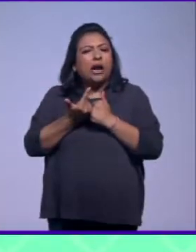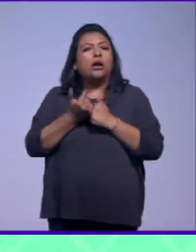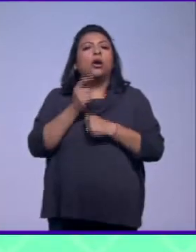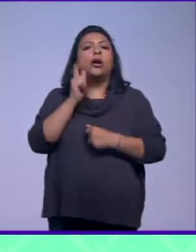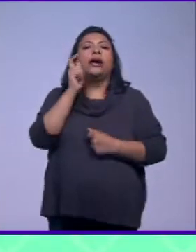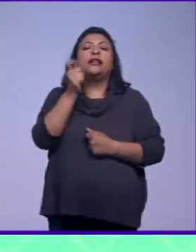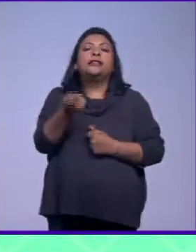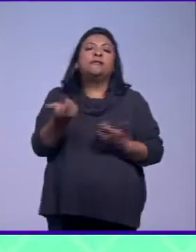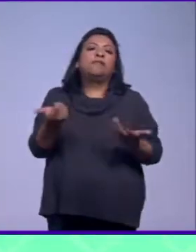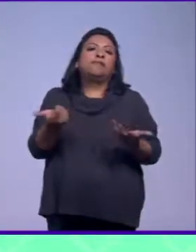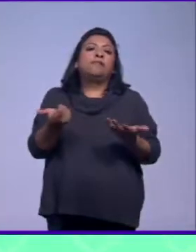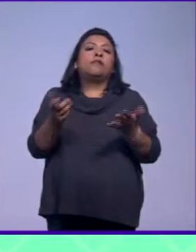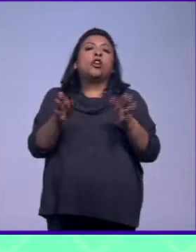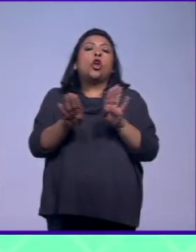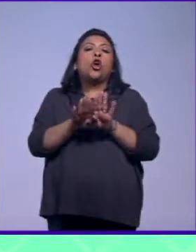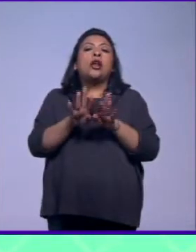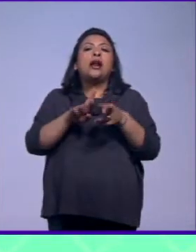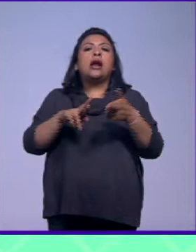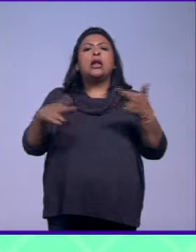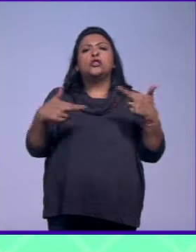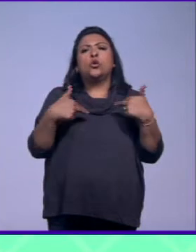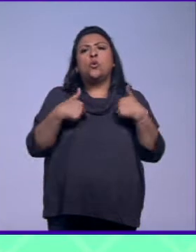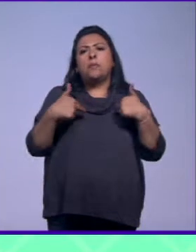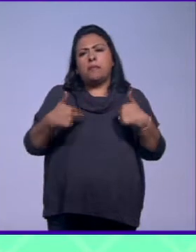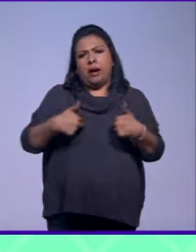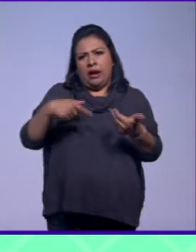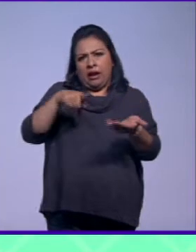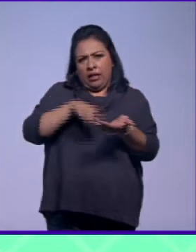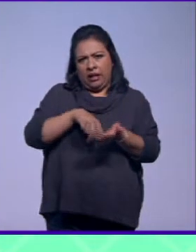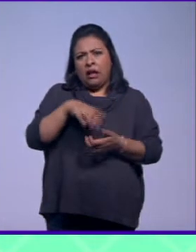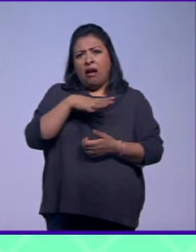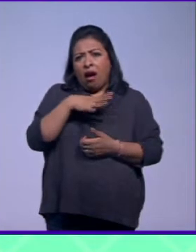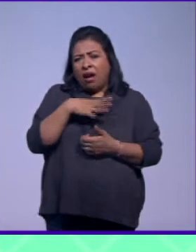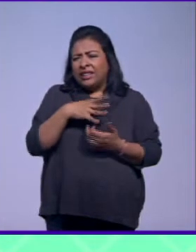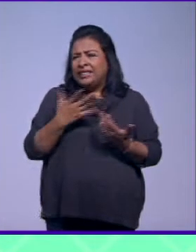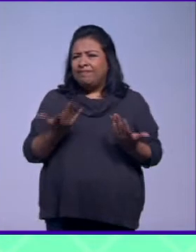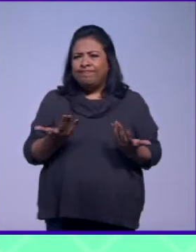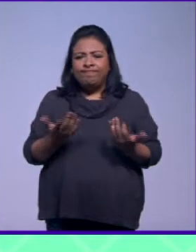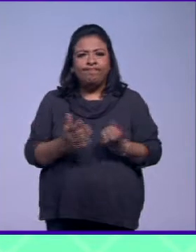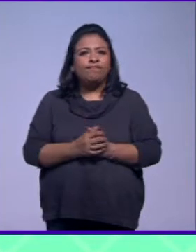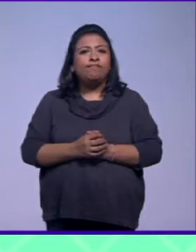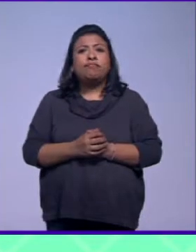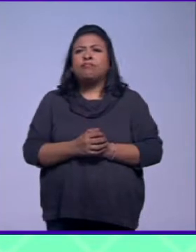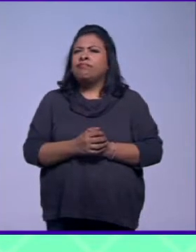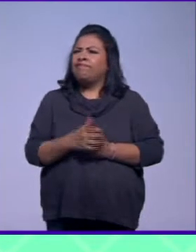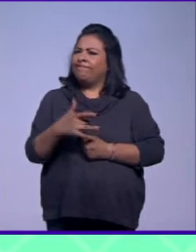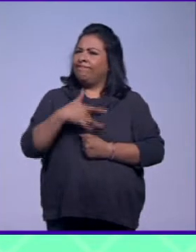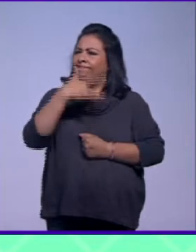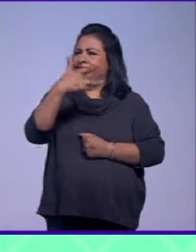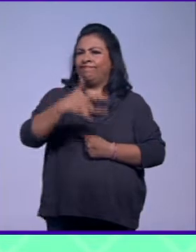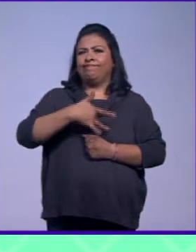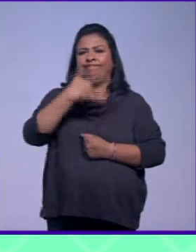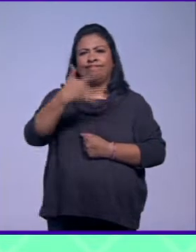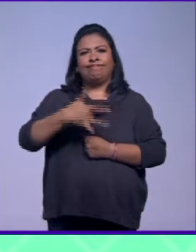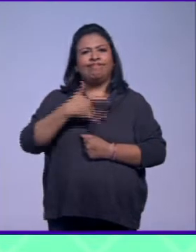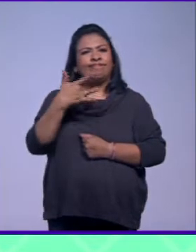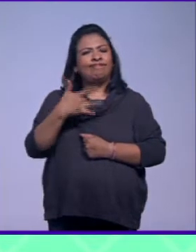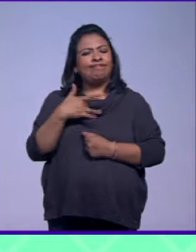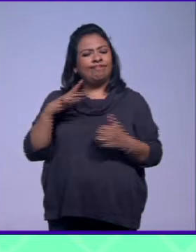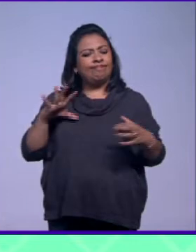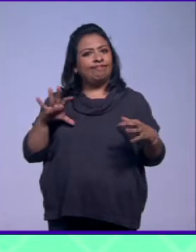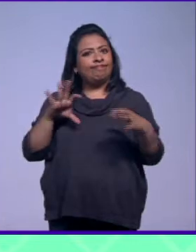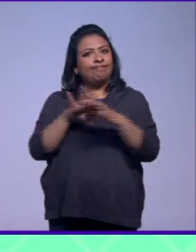pues una relación humana en donde había pues sentía uno la